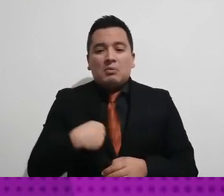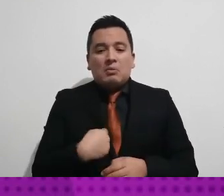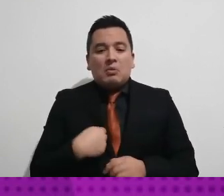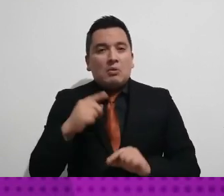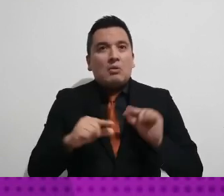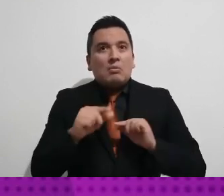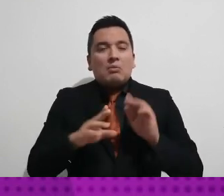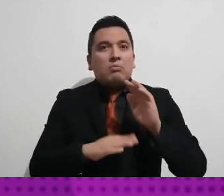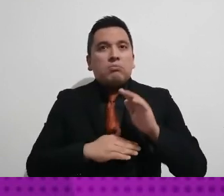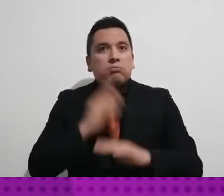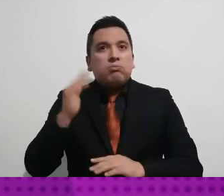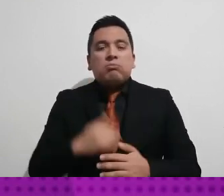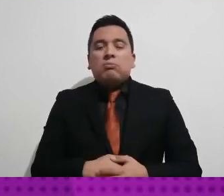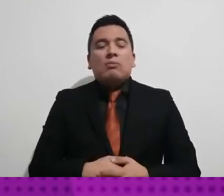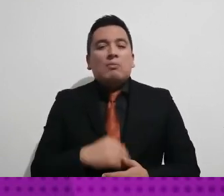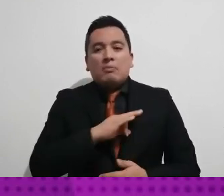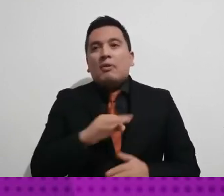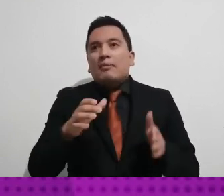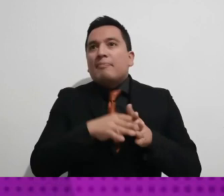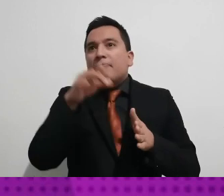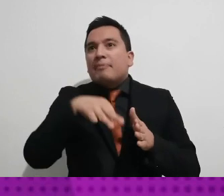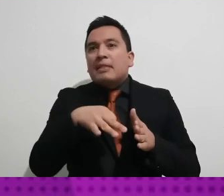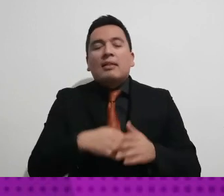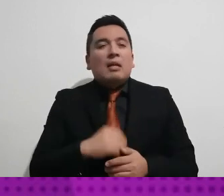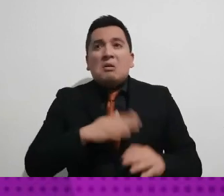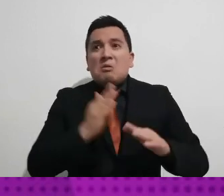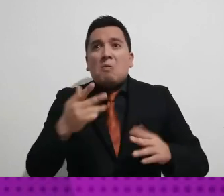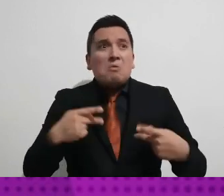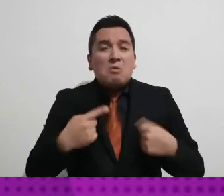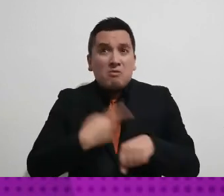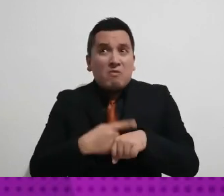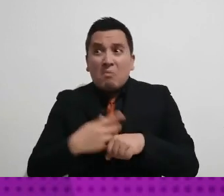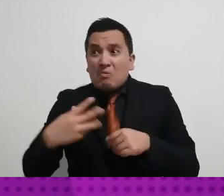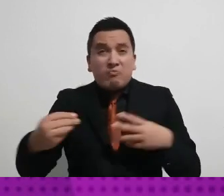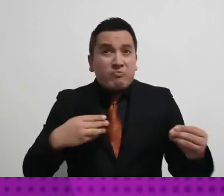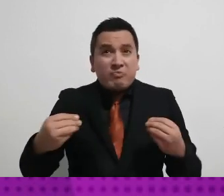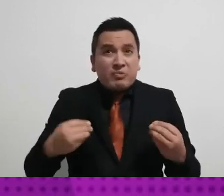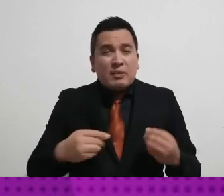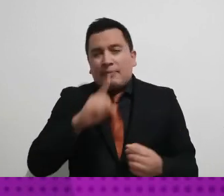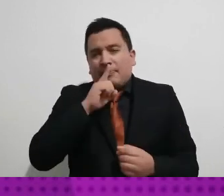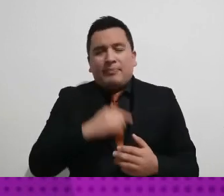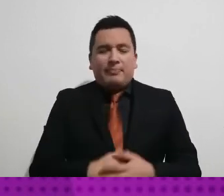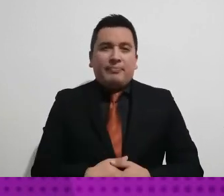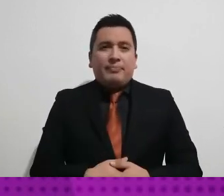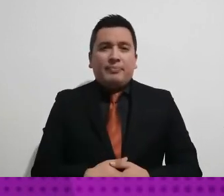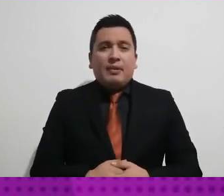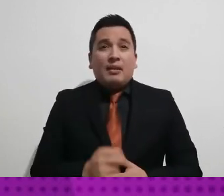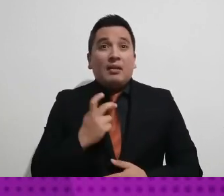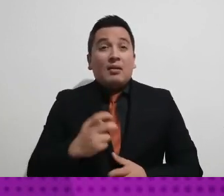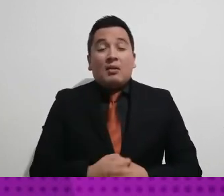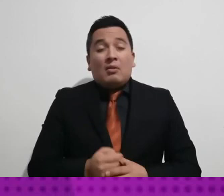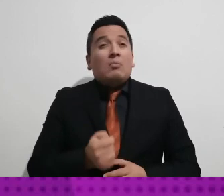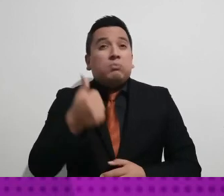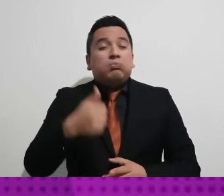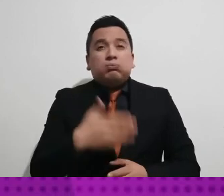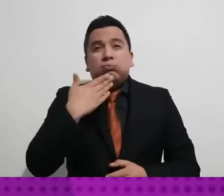que nos permitió con éxito pues llegar a la jornada electoral sin contagios y sin brotes en nuestro personal. Así